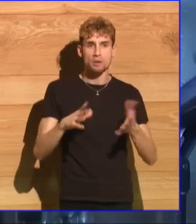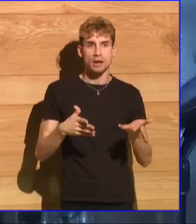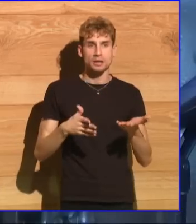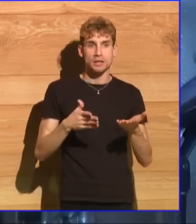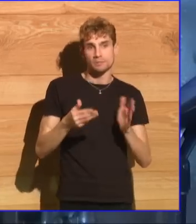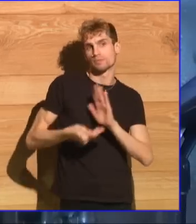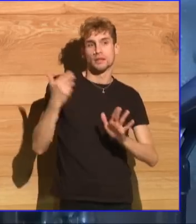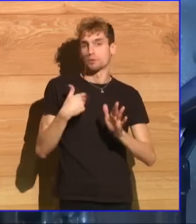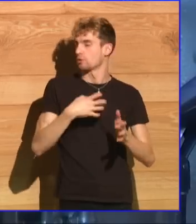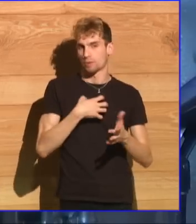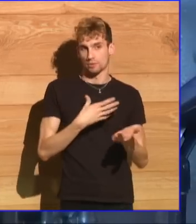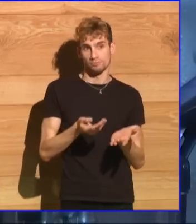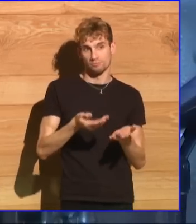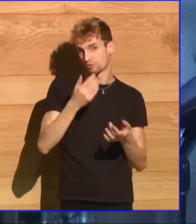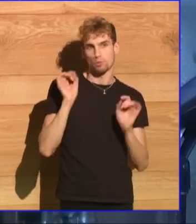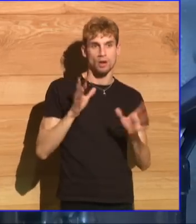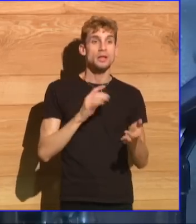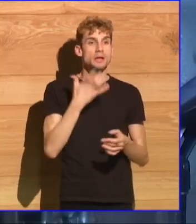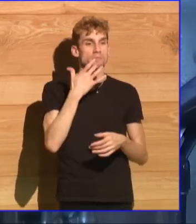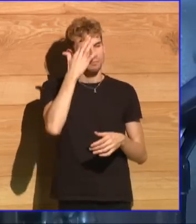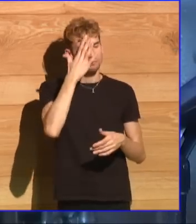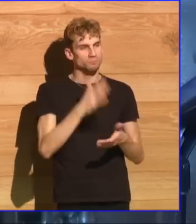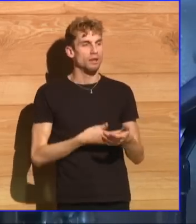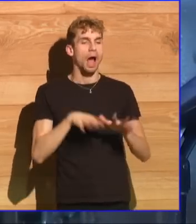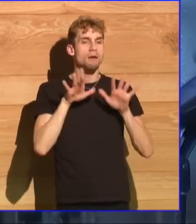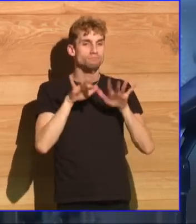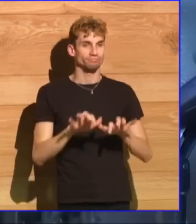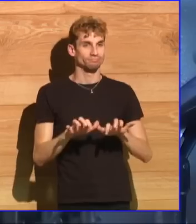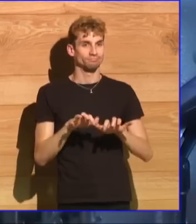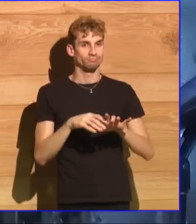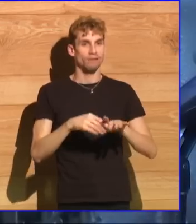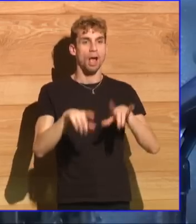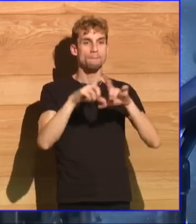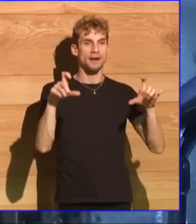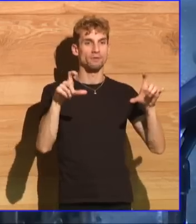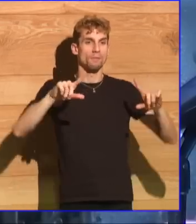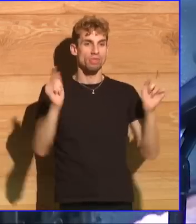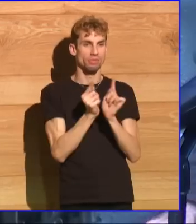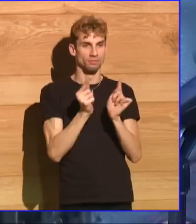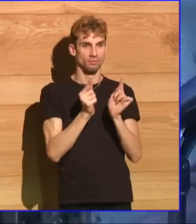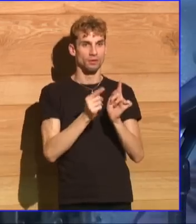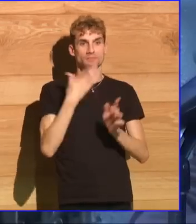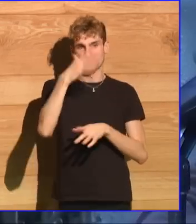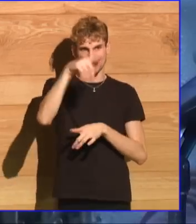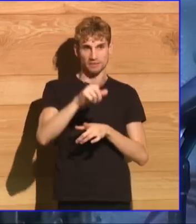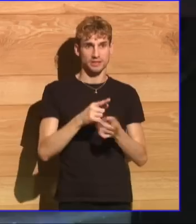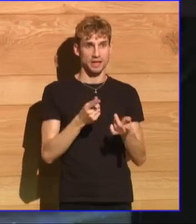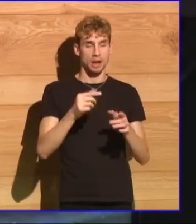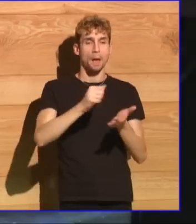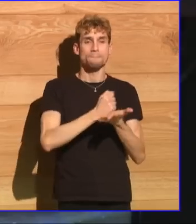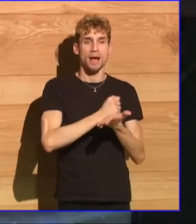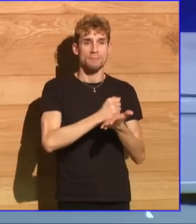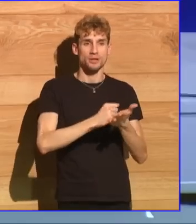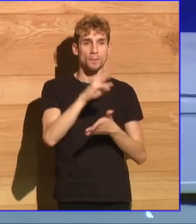cuando tú imprimías a máquina cualquier cosa, recortabas el párrafo y tenías al lado, ¿sabéis el pegamento PRIT este que tienen los niños? Sí,